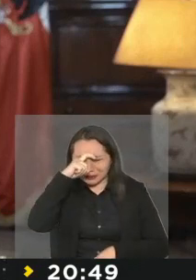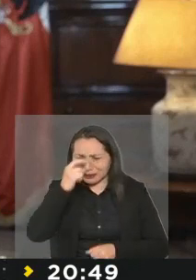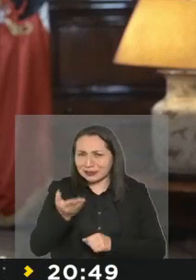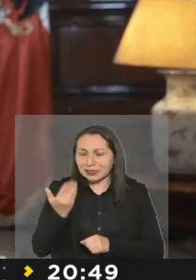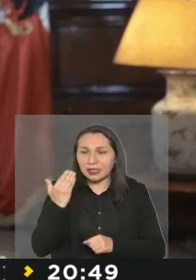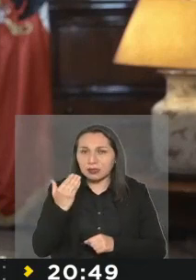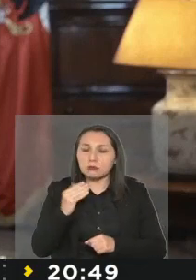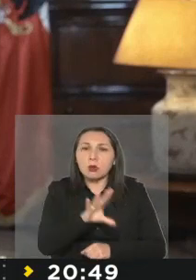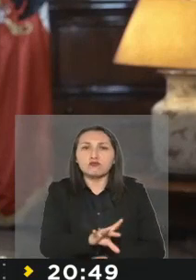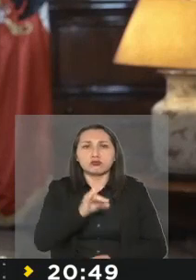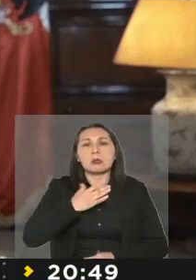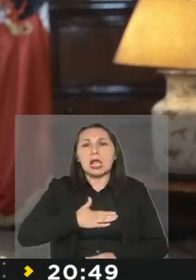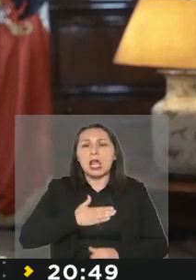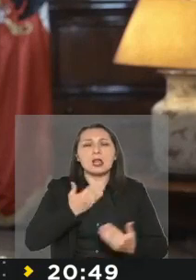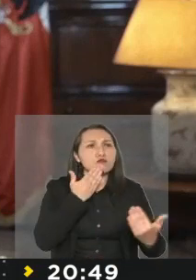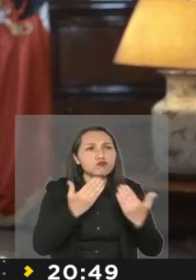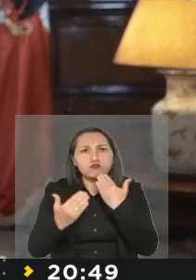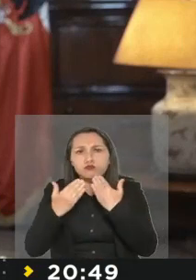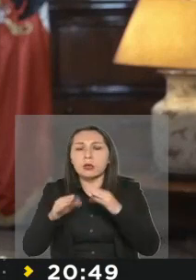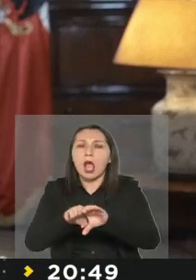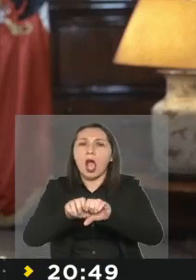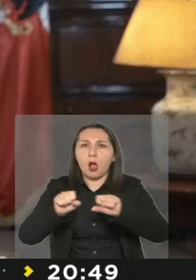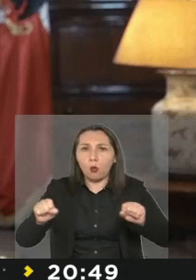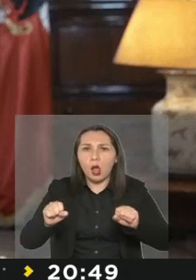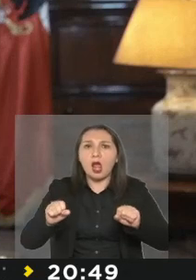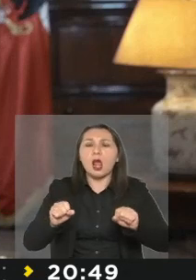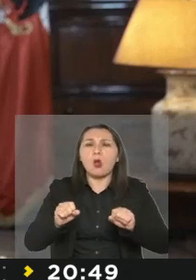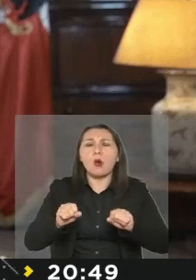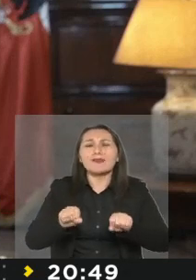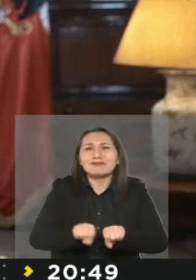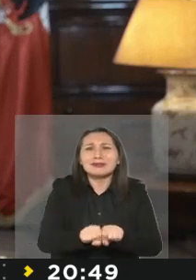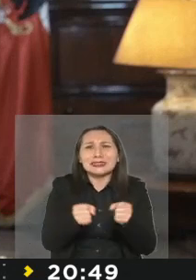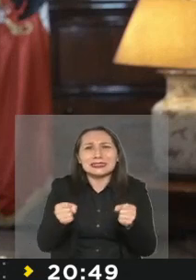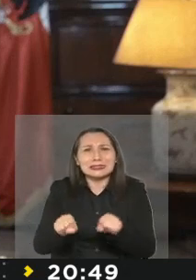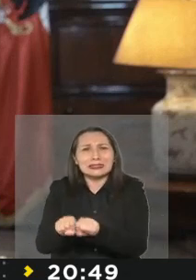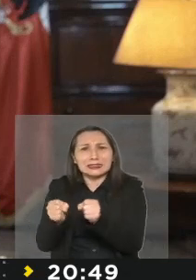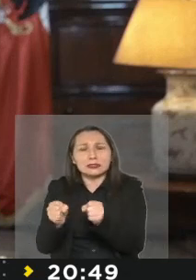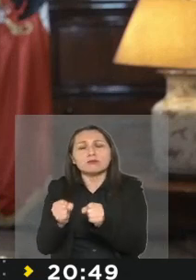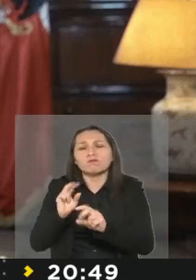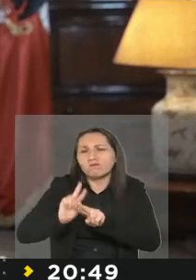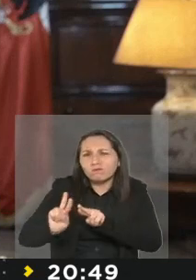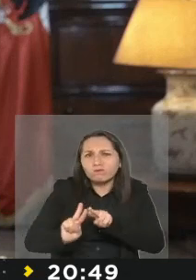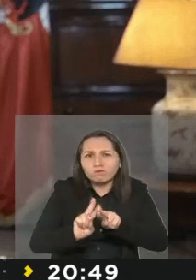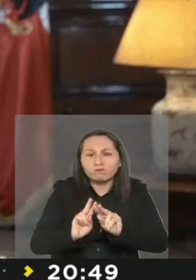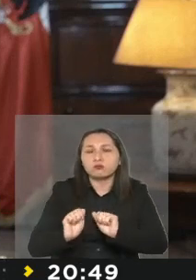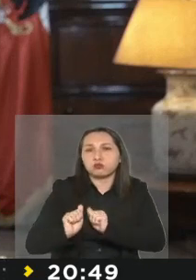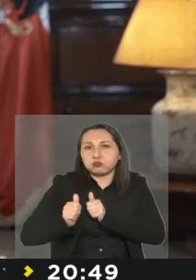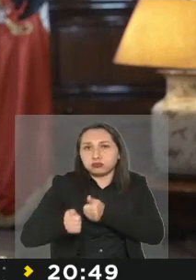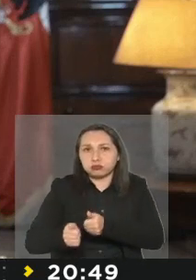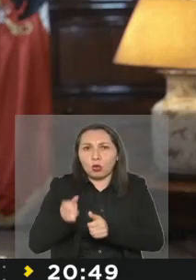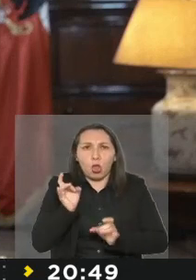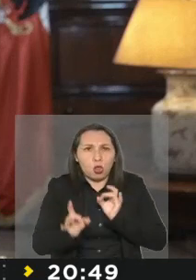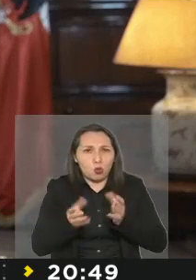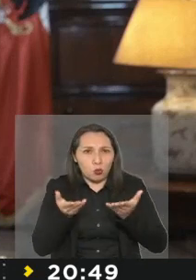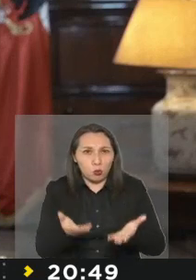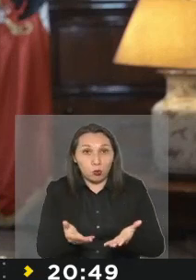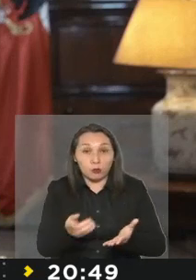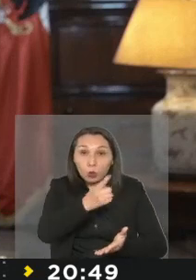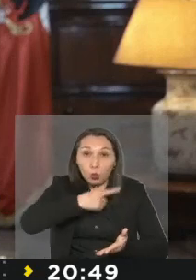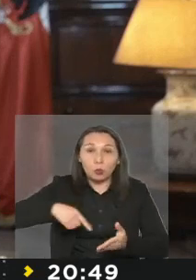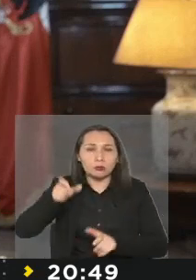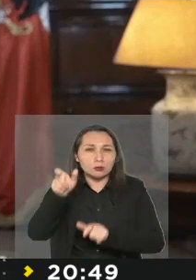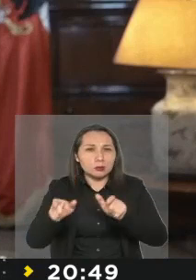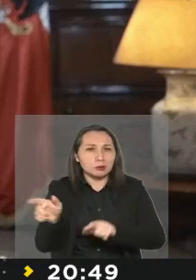opta por el diálogo y los acuerdos para superar sus fracturas y dolores y de esto compatriotas debemos